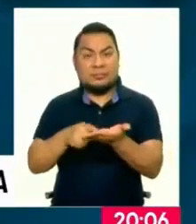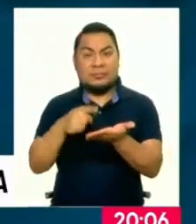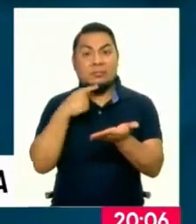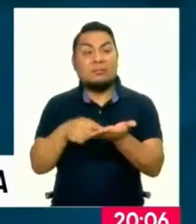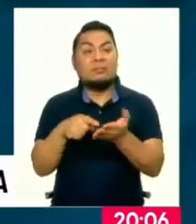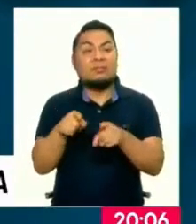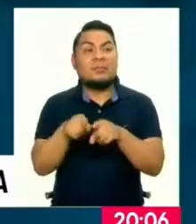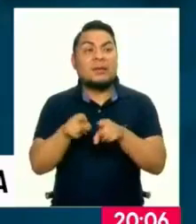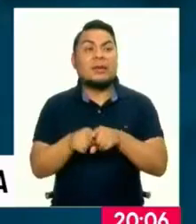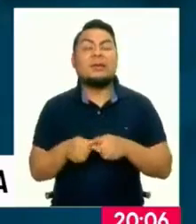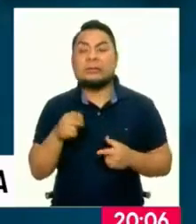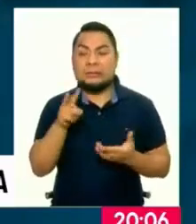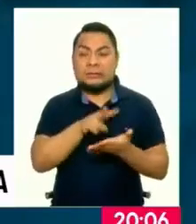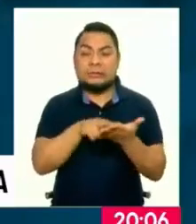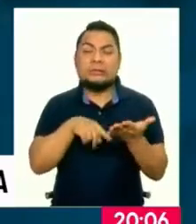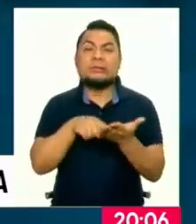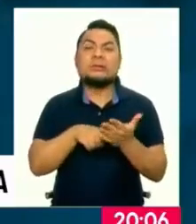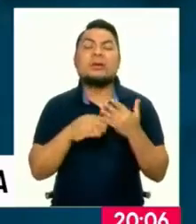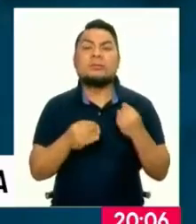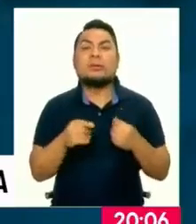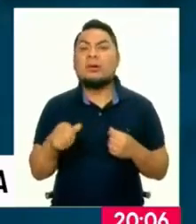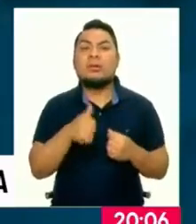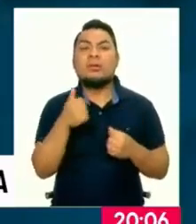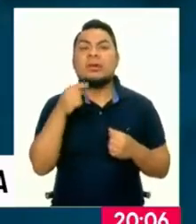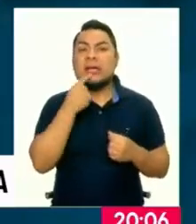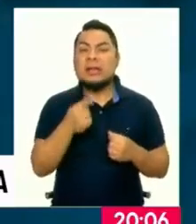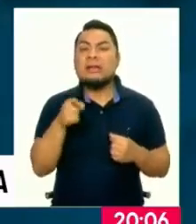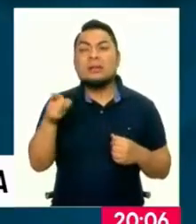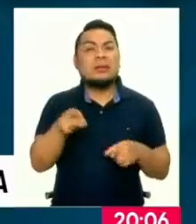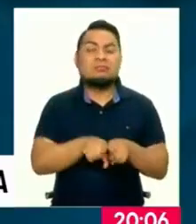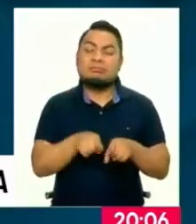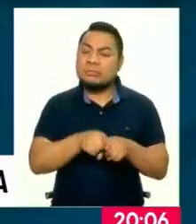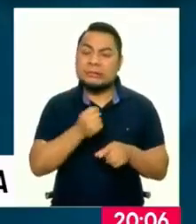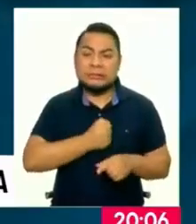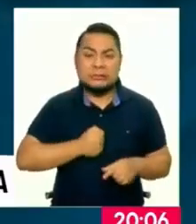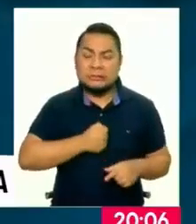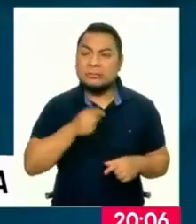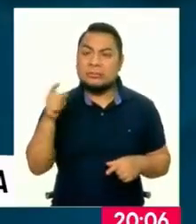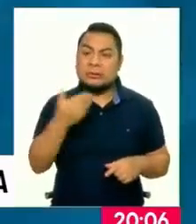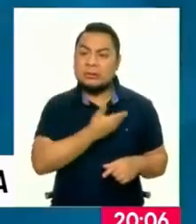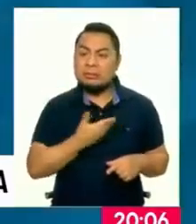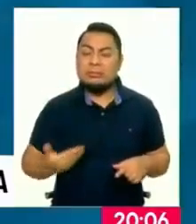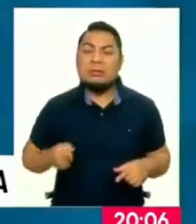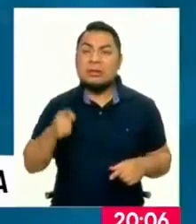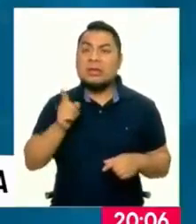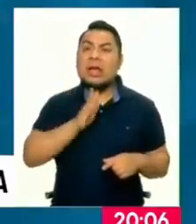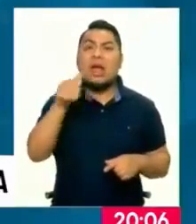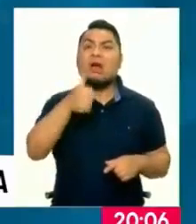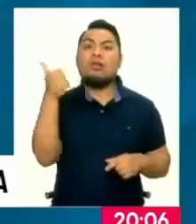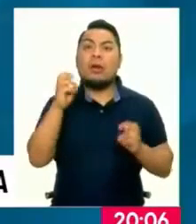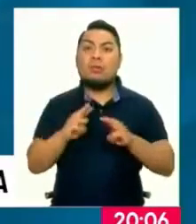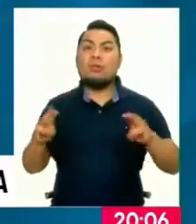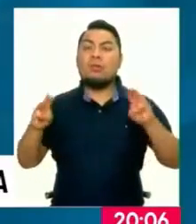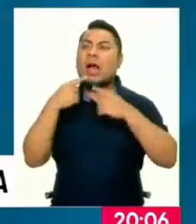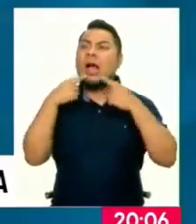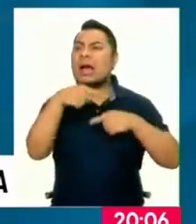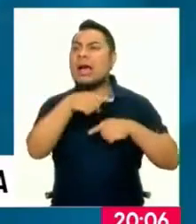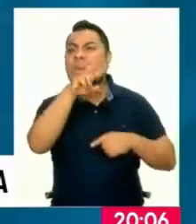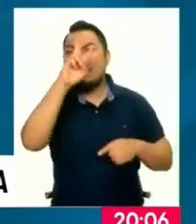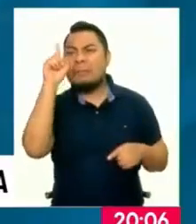se logra leer. Por otro lado, resulta lamentable la intención del jefe de Estado por insistir en la aprobación